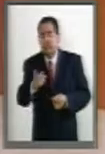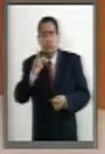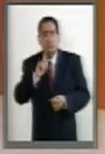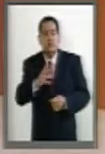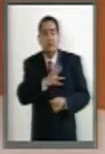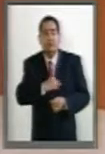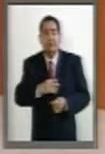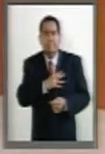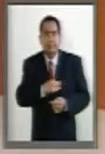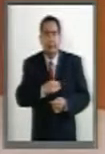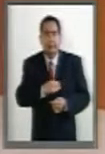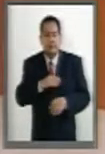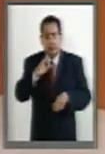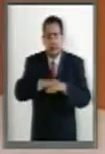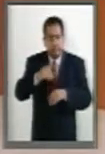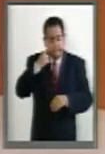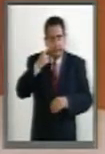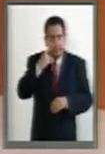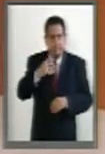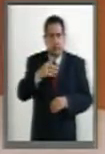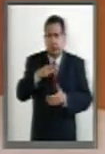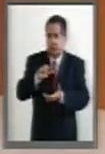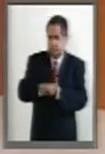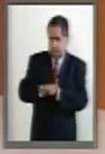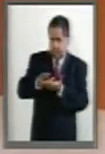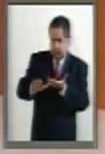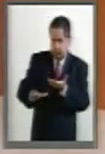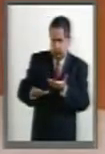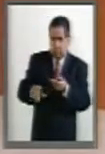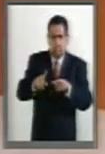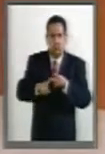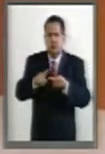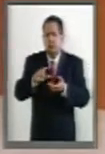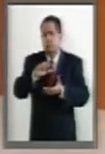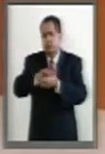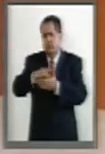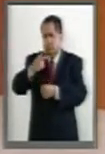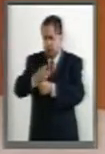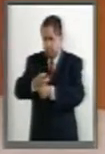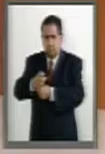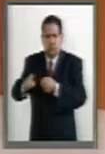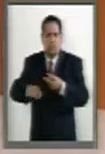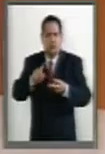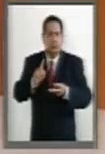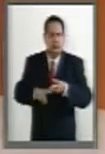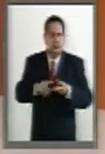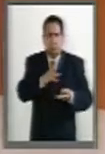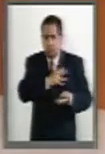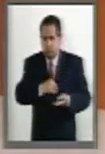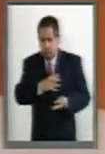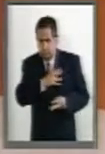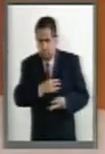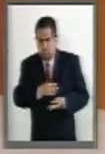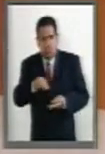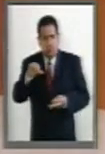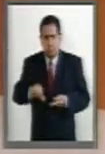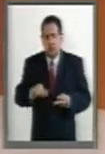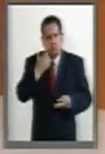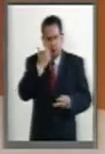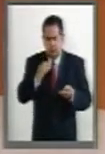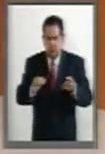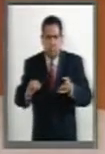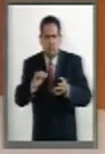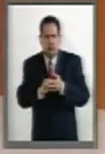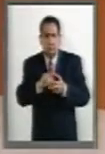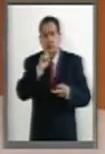dice preferentemente a la esposa, a la concubina o concubinario, a los hijos. Hoy estamos